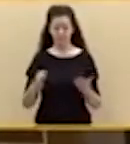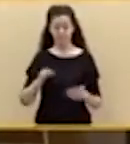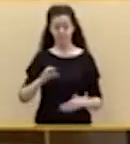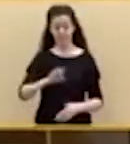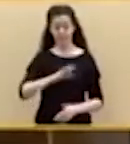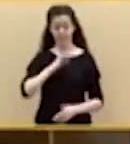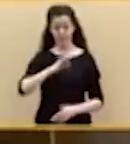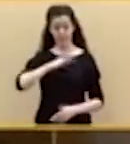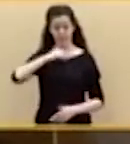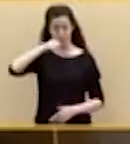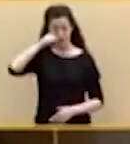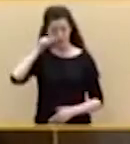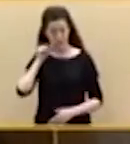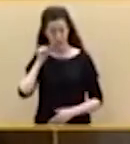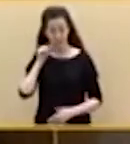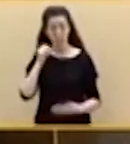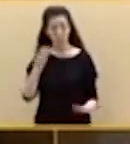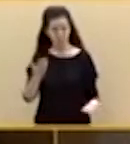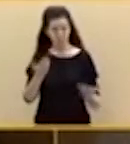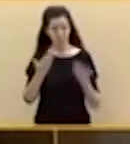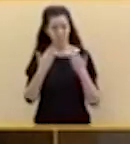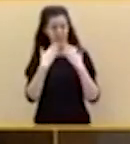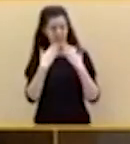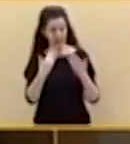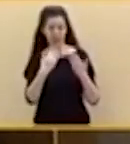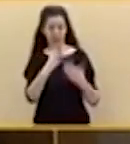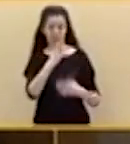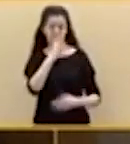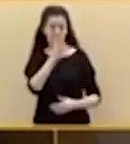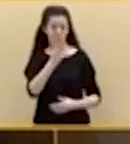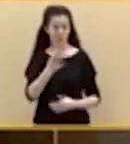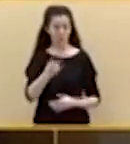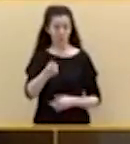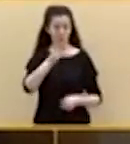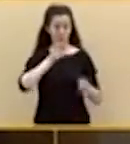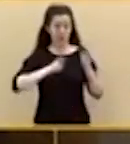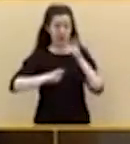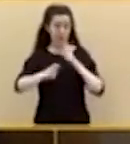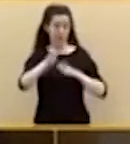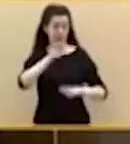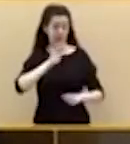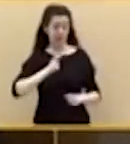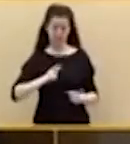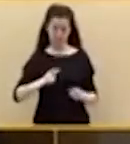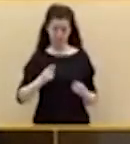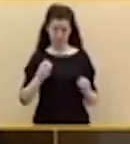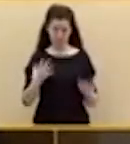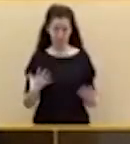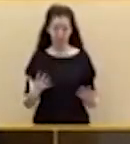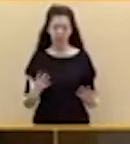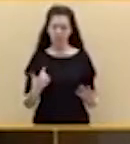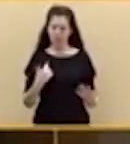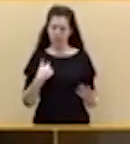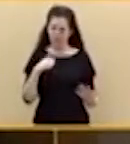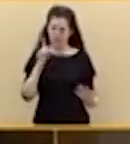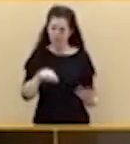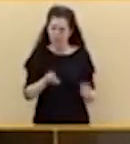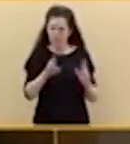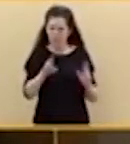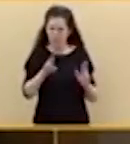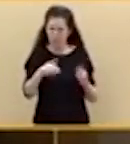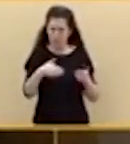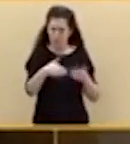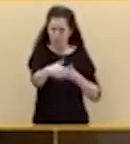responsabilidad De ambos dirigentes Dijeron Se aplica El artículo 155 Porque no vamos A